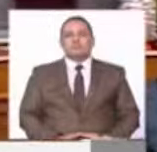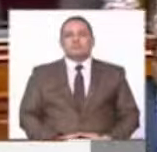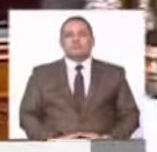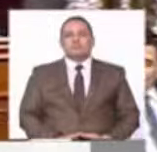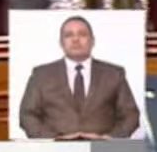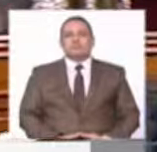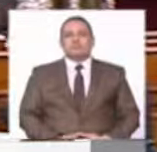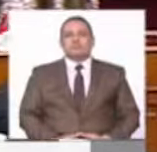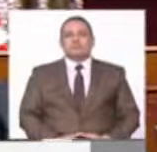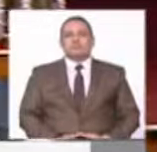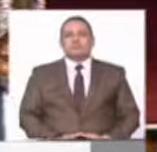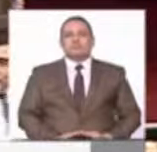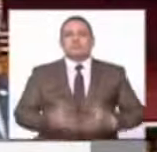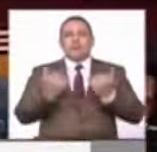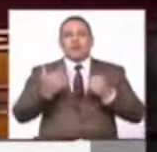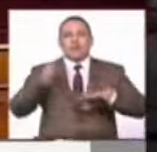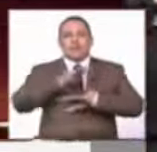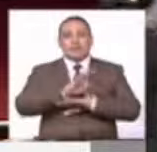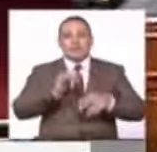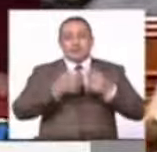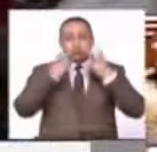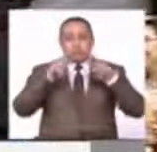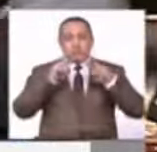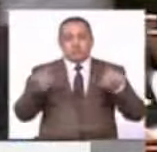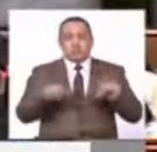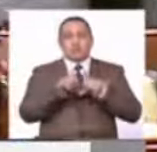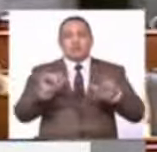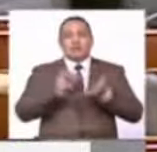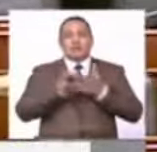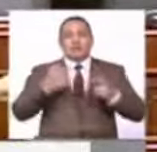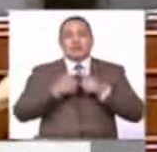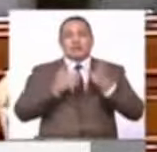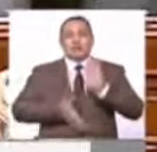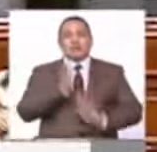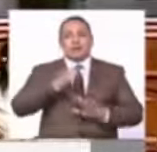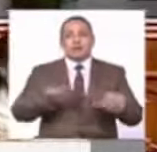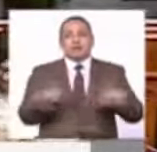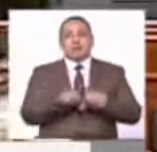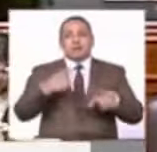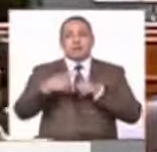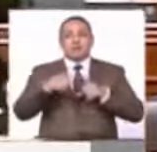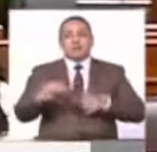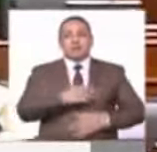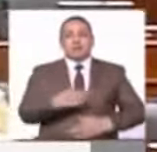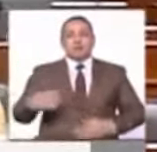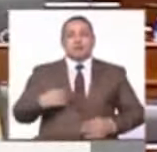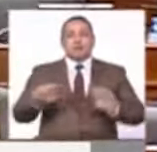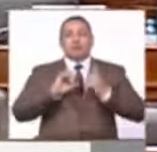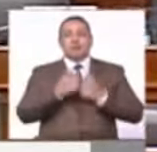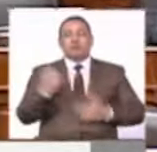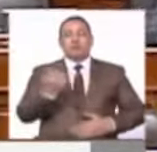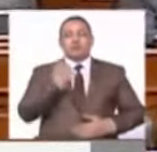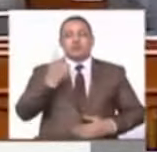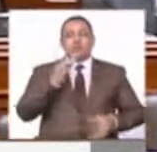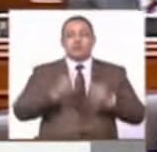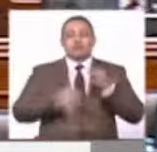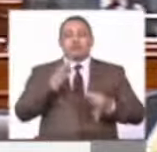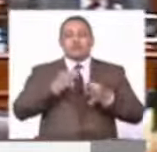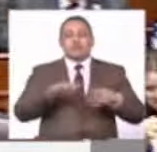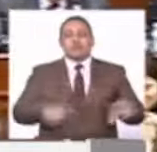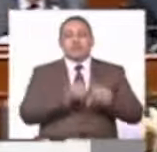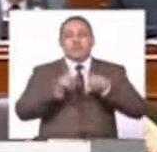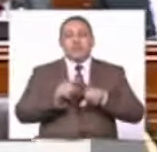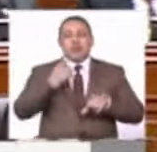ah H de la tarde Estamos observando que ya se retiran los miembros de la junta Nacional de Justicia